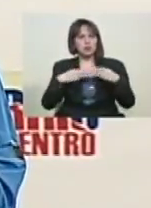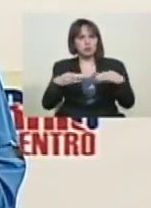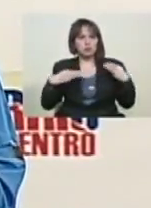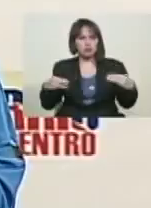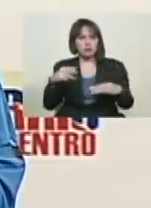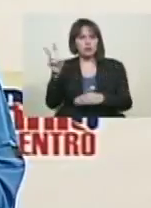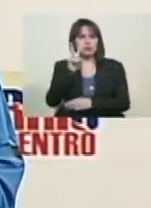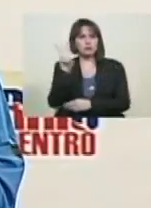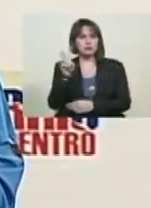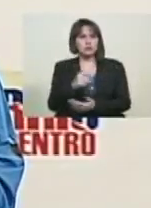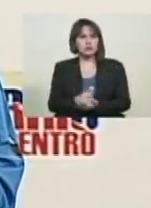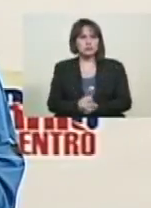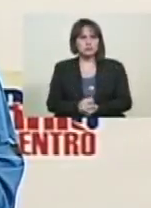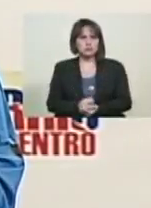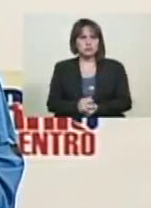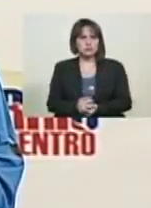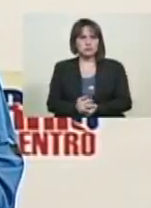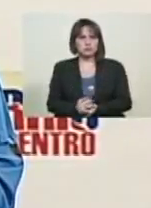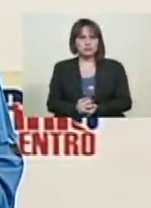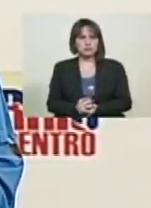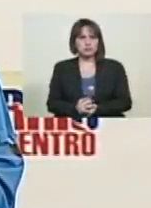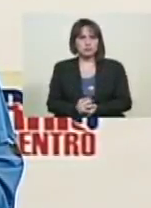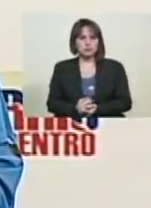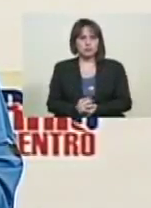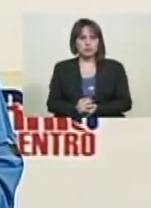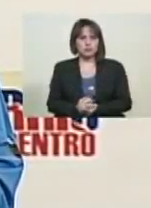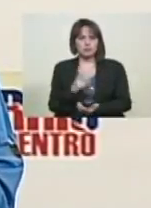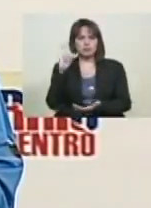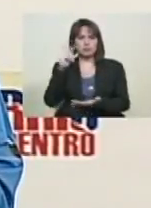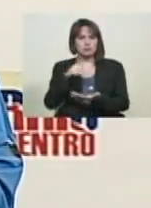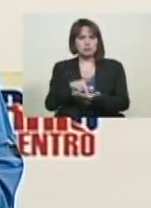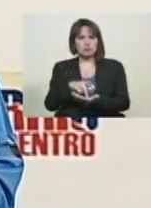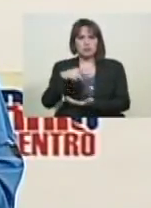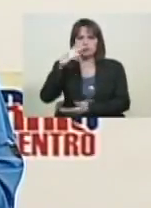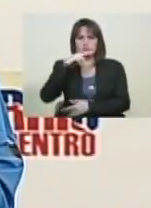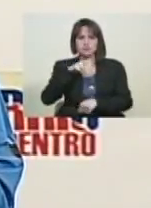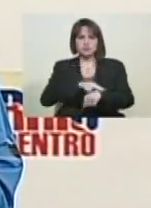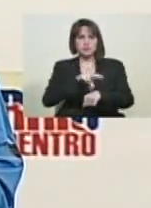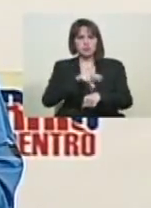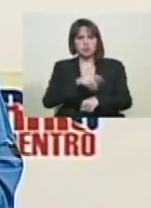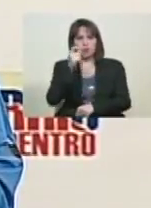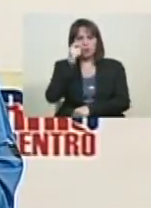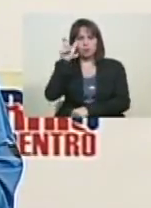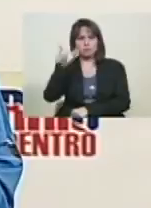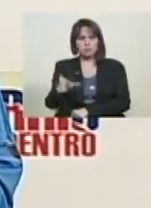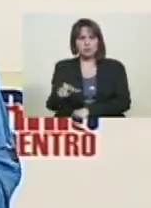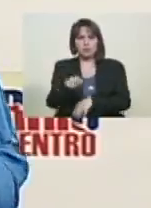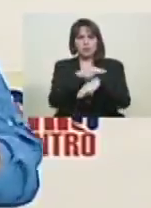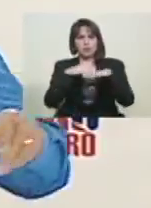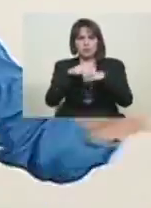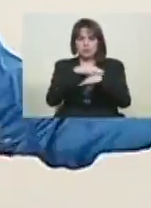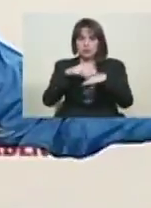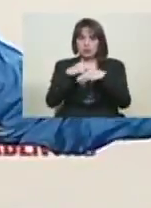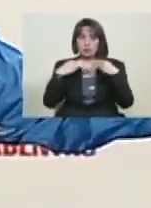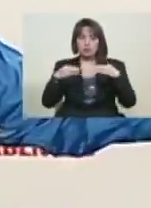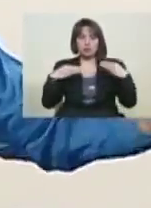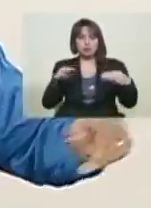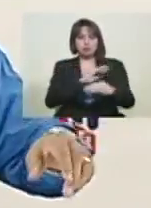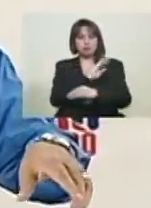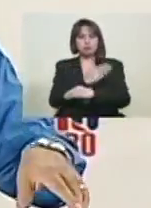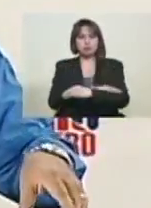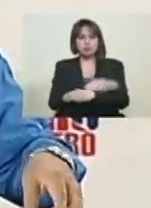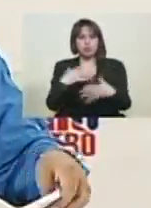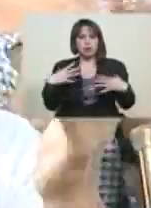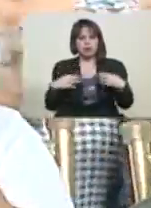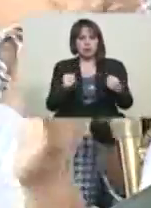Pública de Venezuela, en las palabras del doctor Carlos Alvarado, ministro del Poder Popular para la Salud.